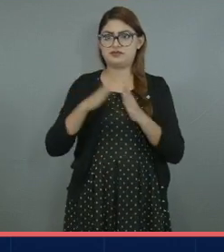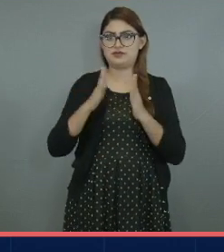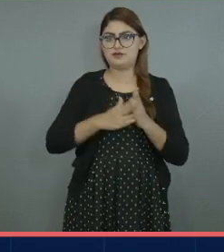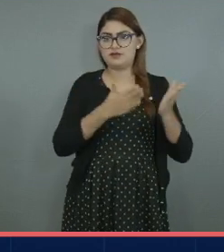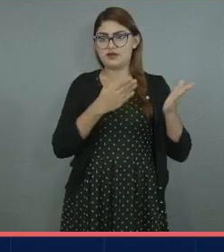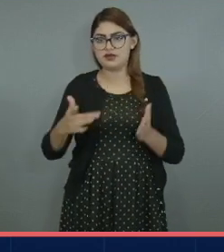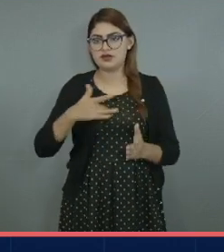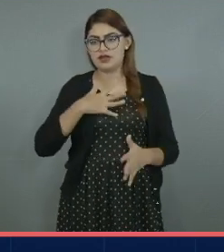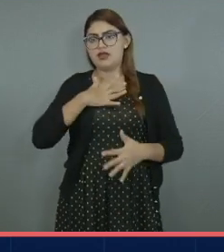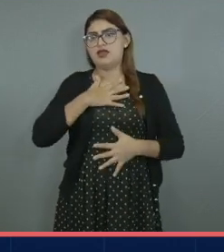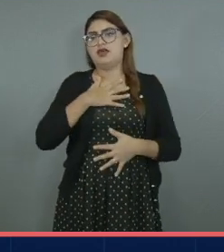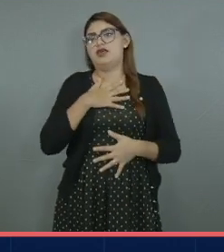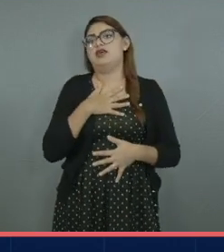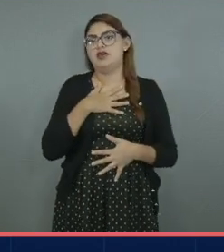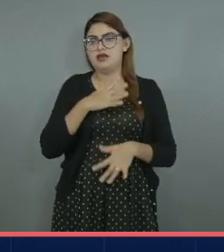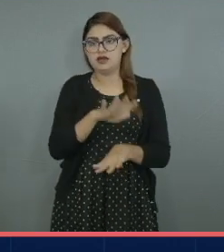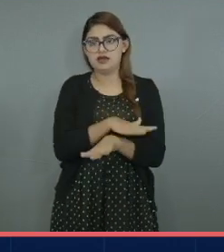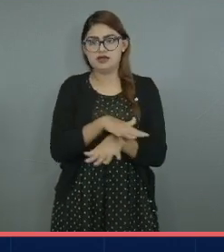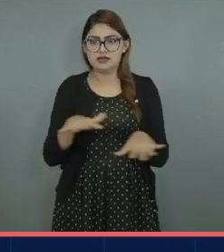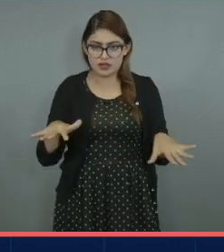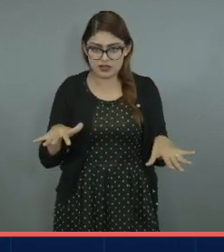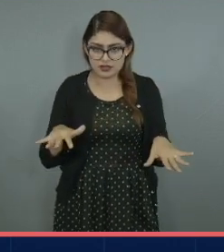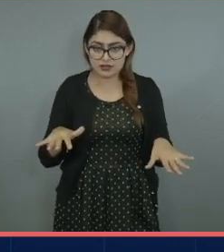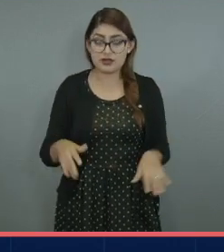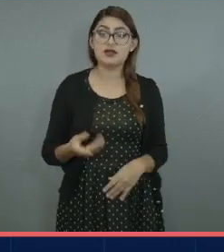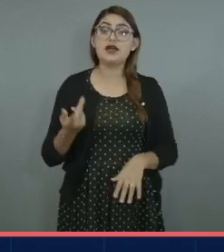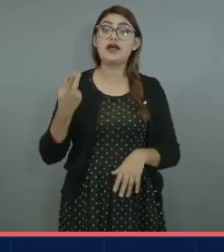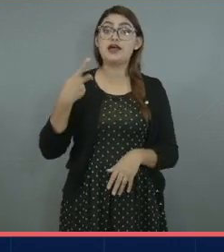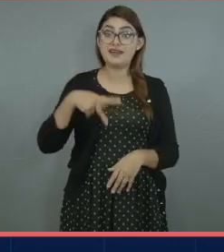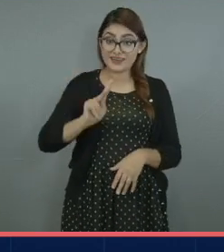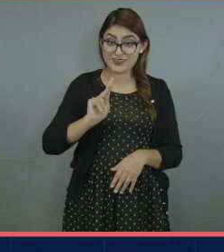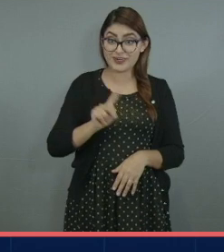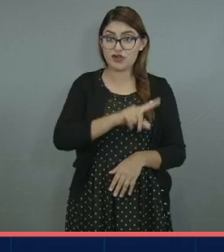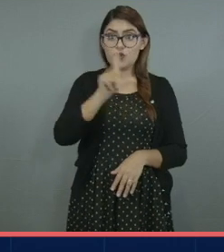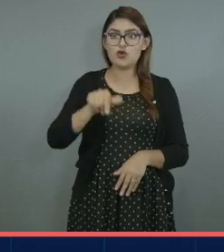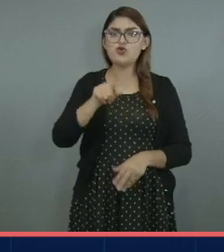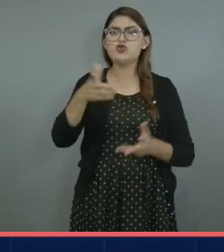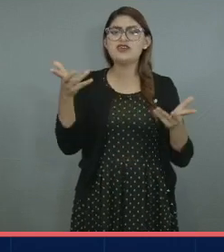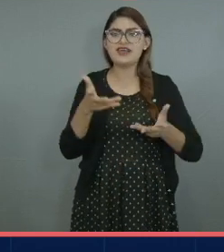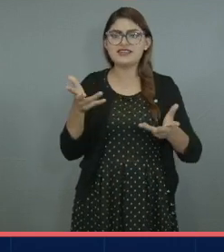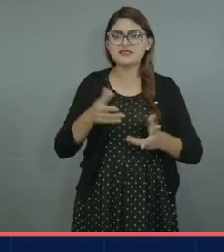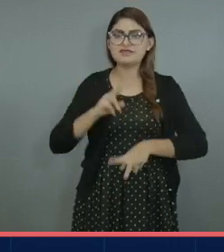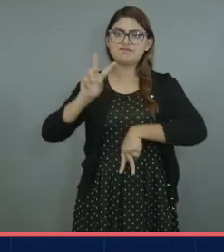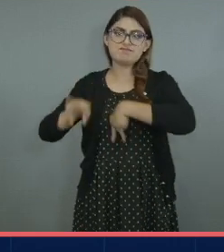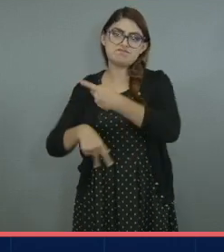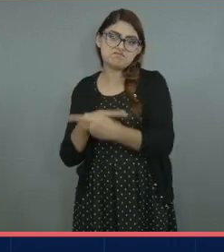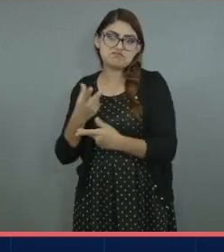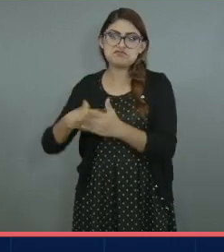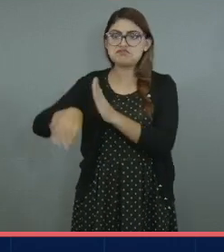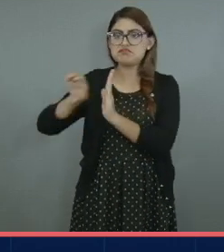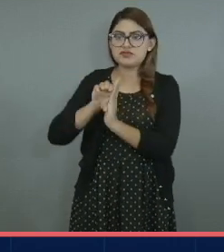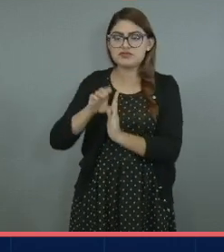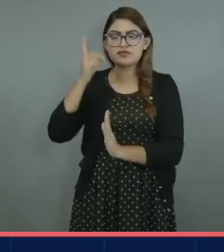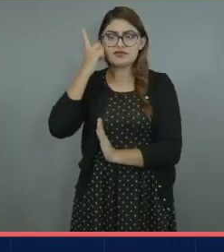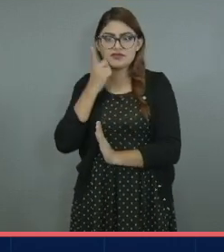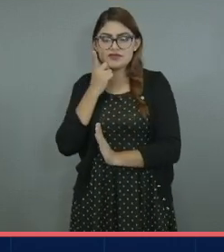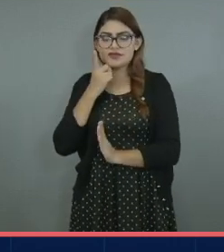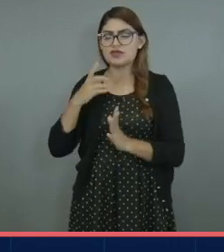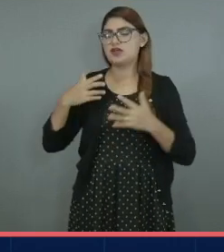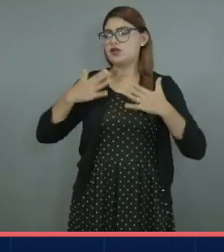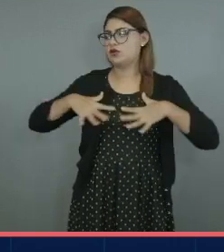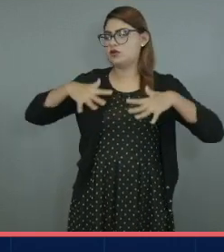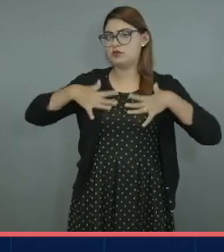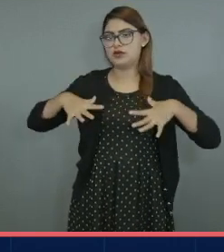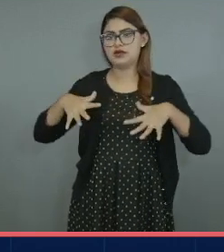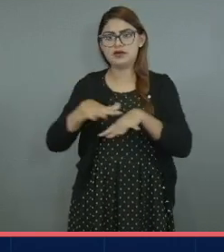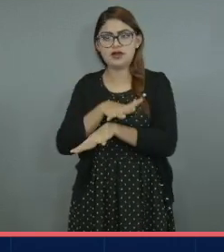el día. Pero después vas a tu recámara, vas a tu cuarto, te cambias.